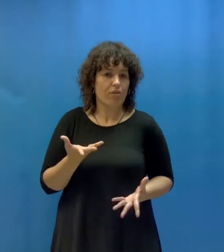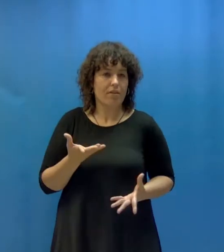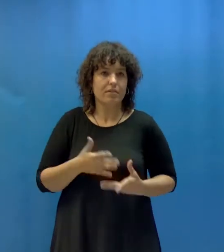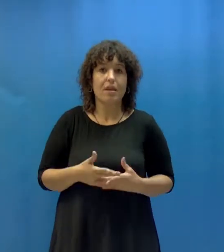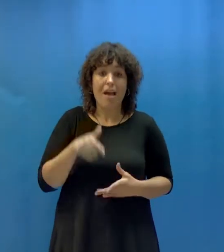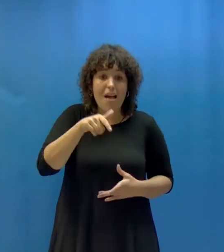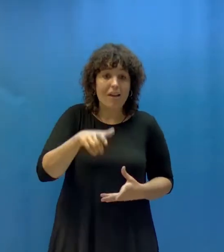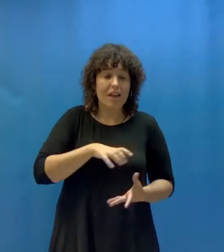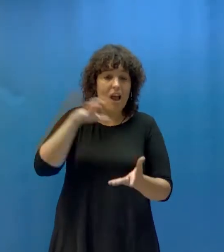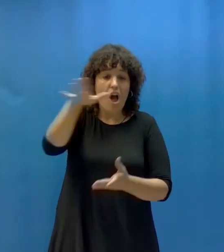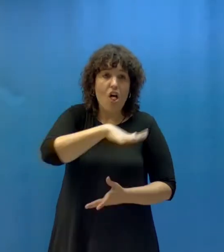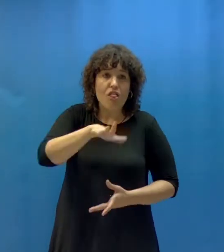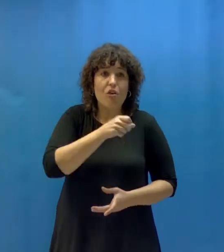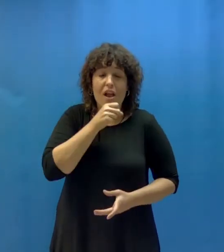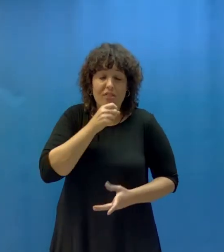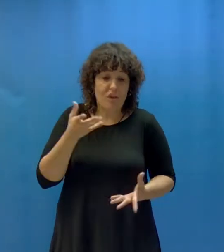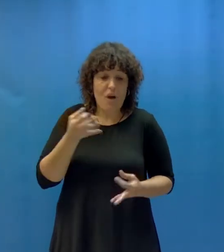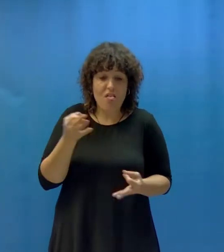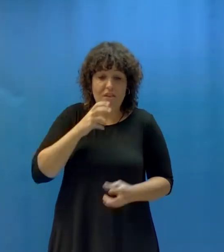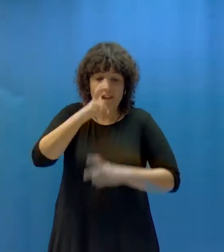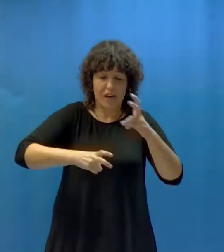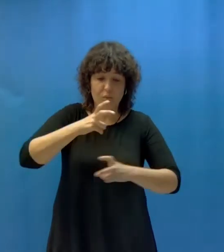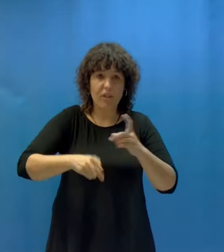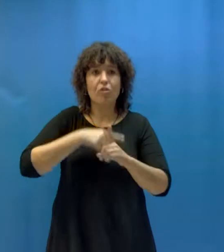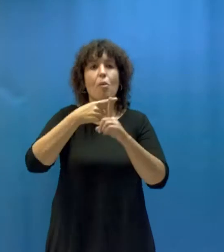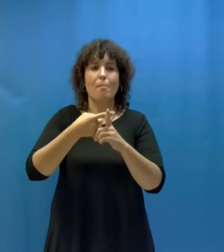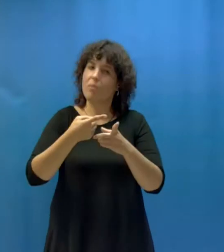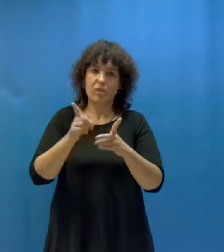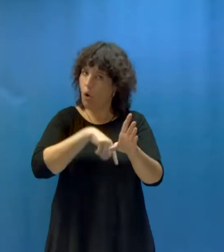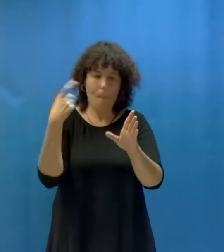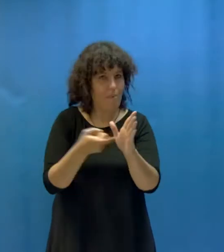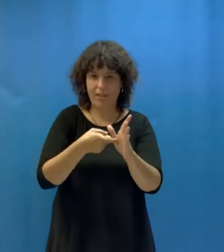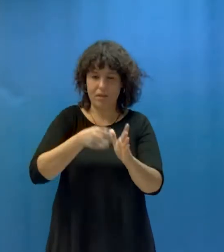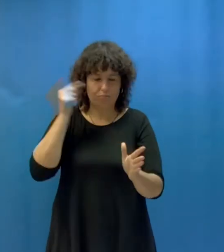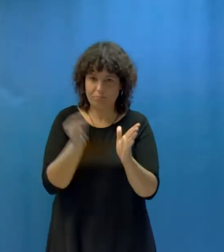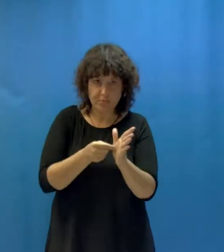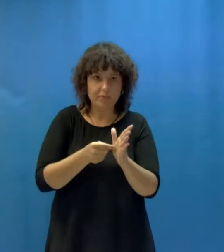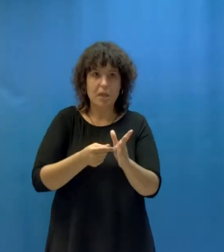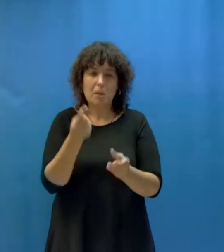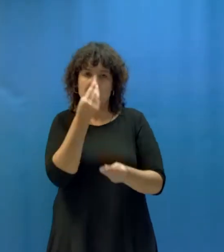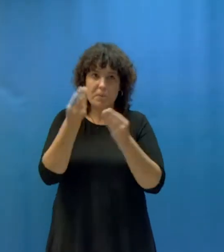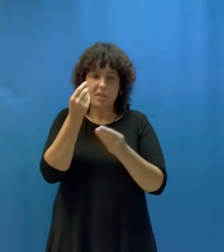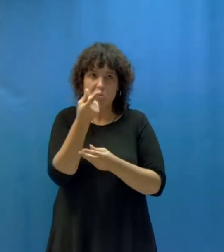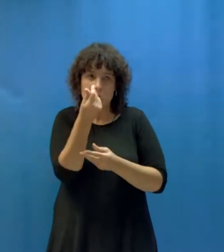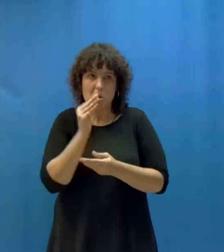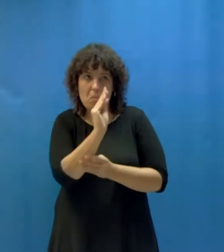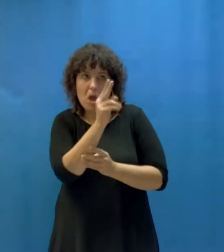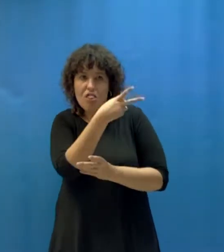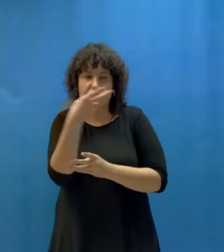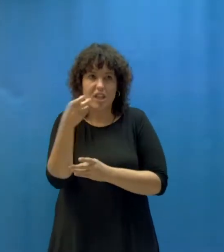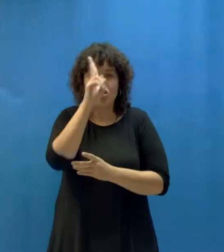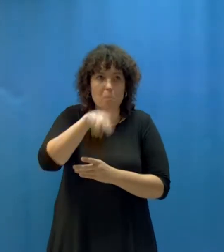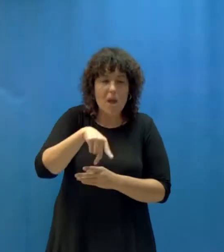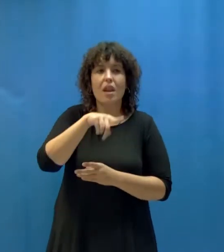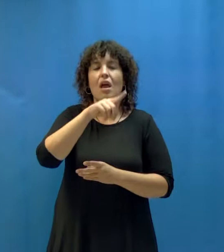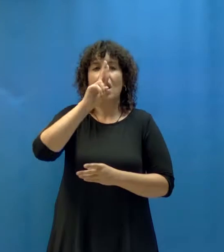antiguas de Castellón, requiere una remodelación y una adecuación completa e inmediata, que calculamos supondría una inversión aproximada de 200.000 euros,